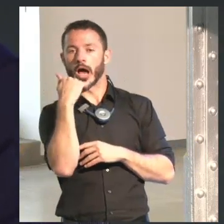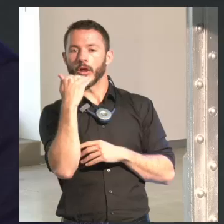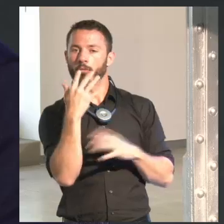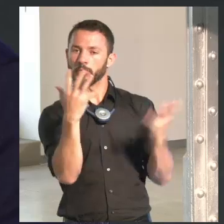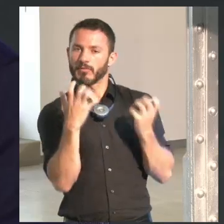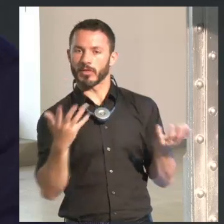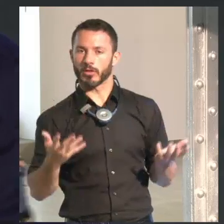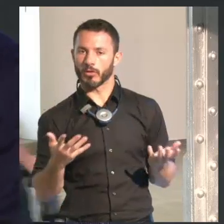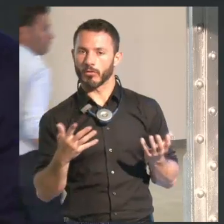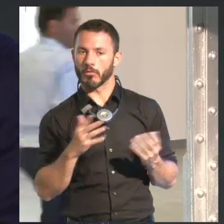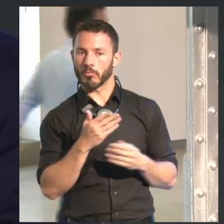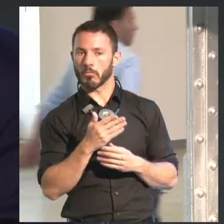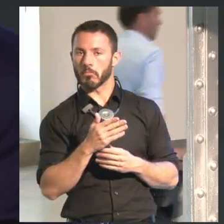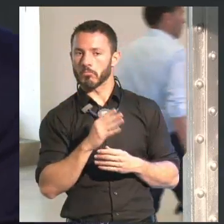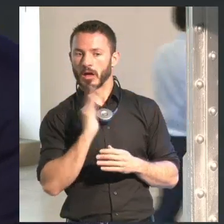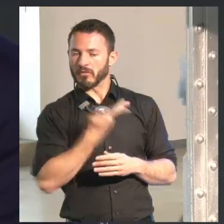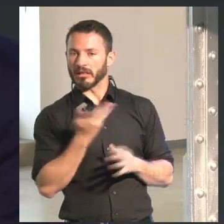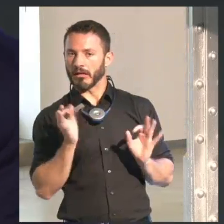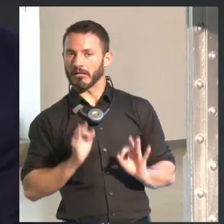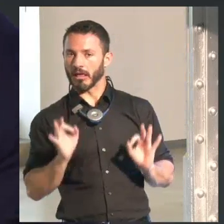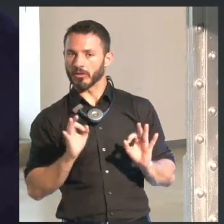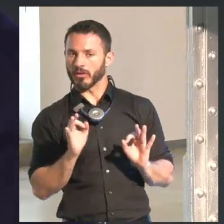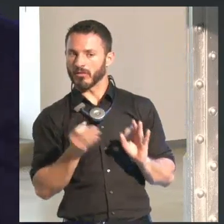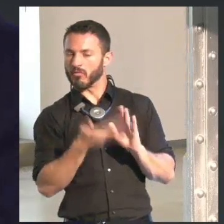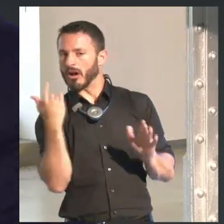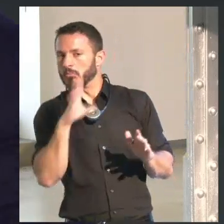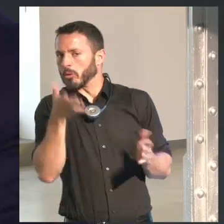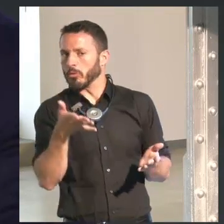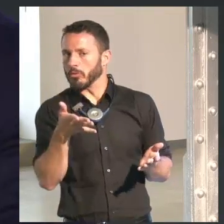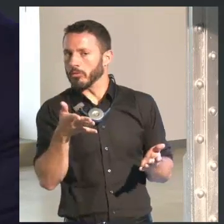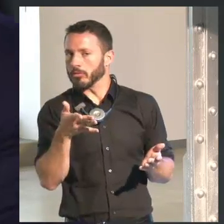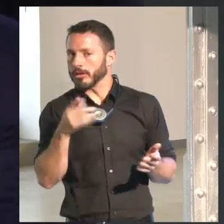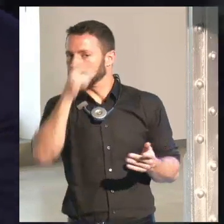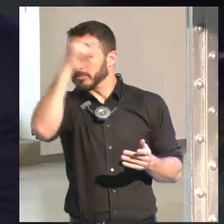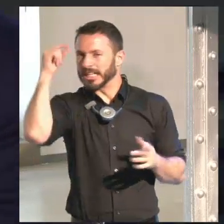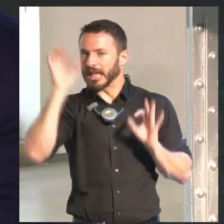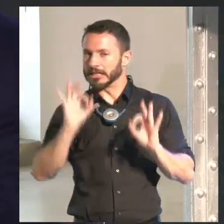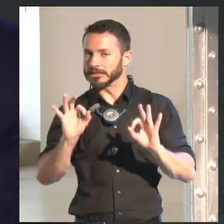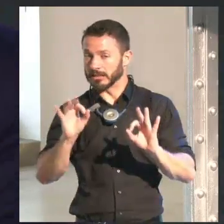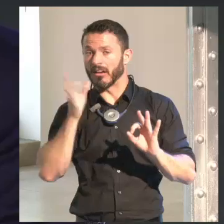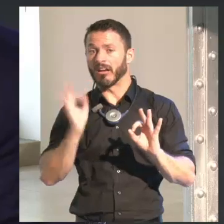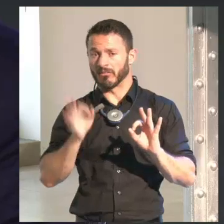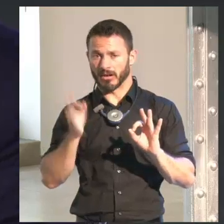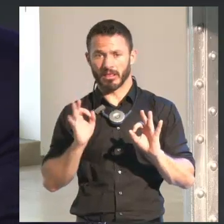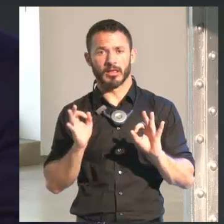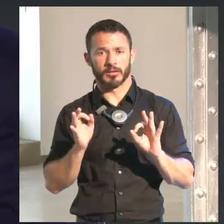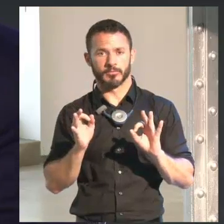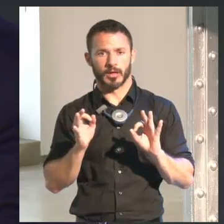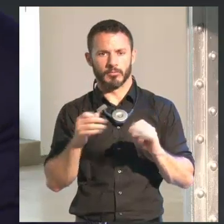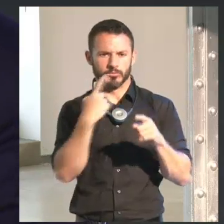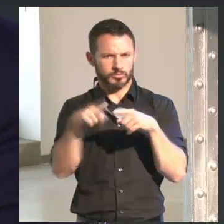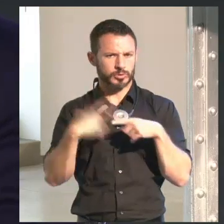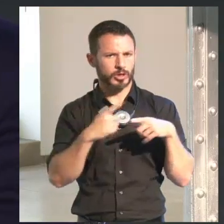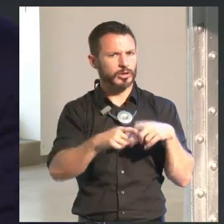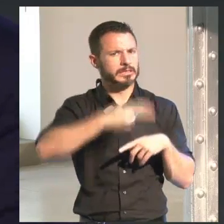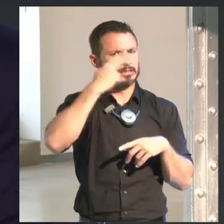beneficia? Entonces, hay veces que hay que pensar también con esa mentalidad. Y es verdad que hay muchas cosas en juego y hay muchos